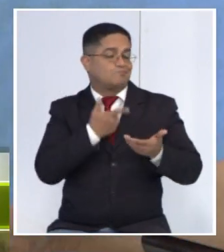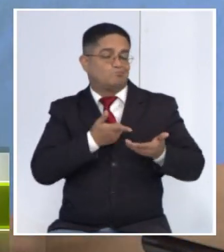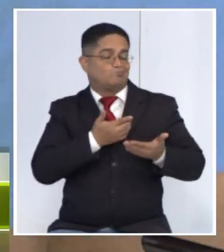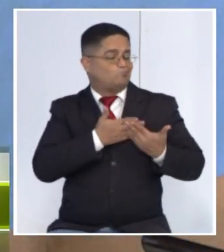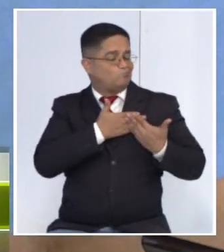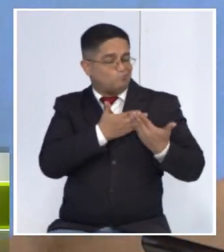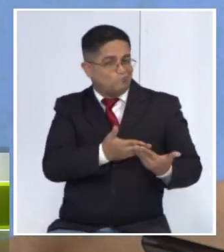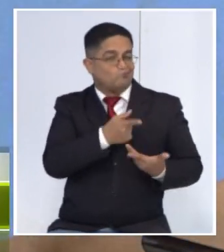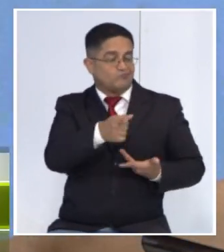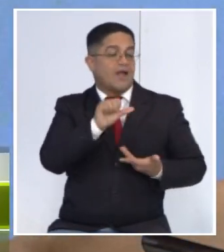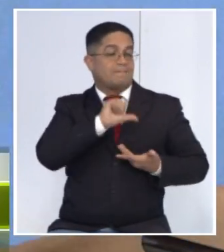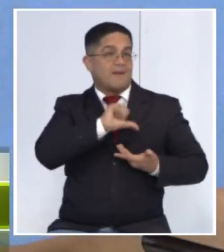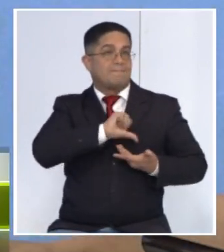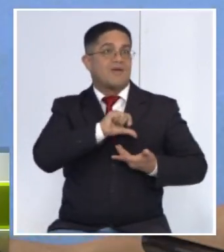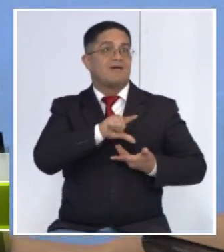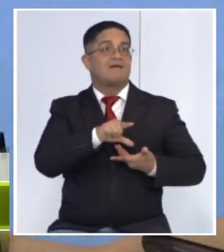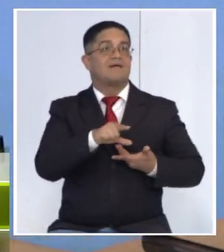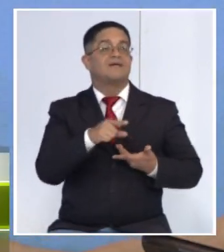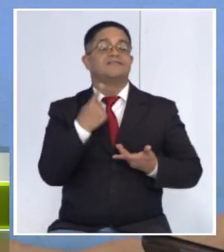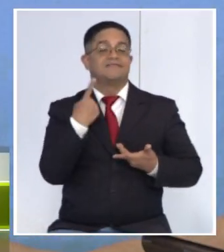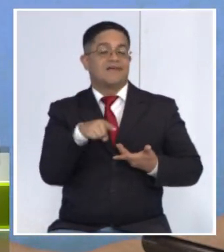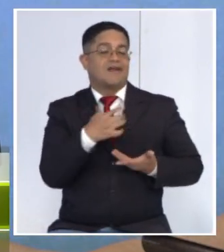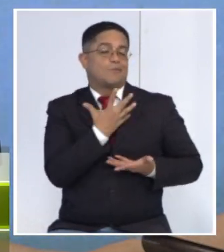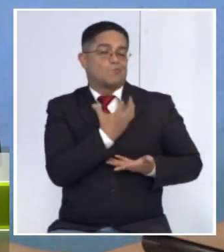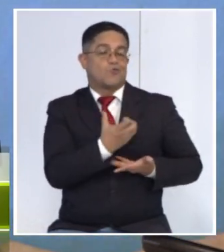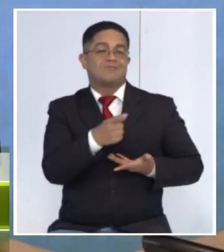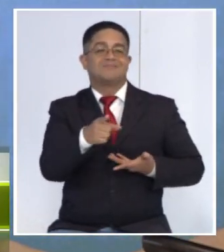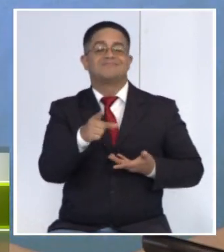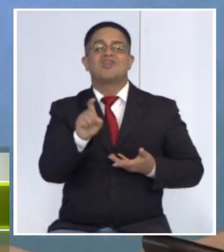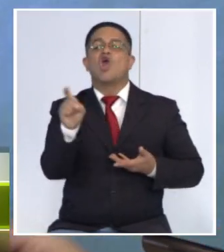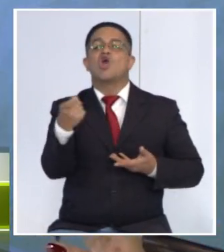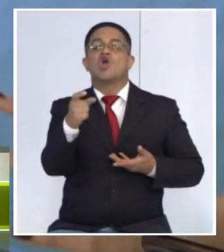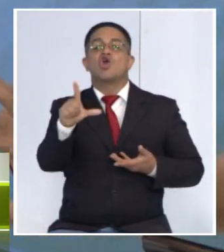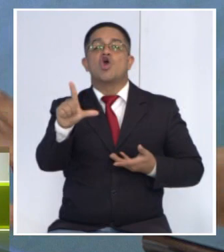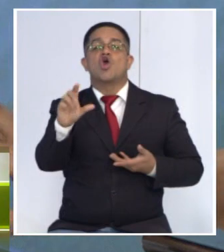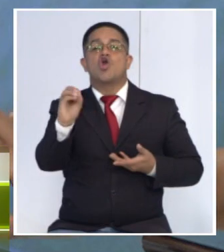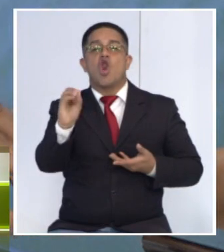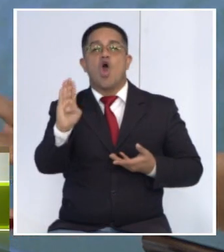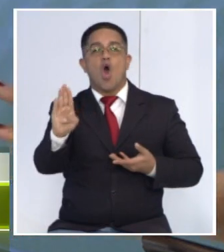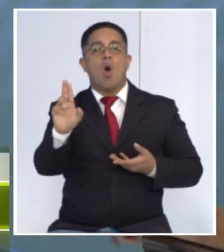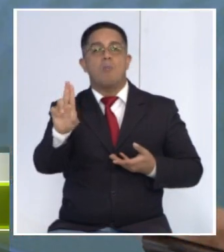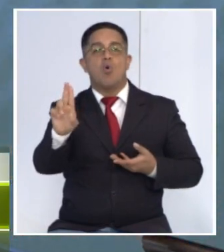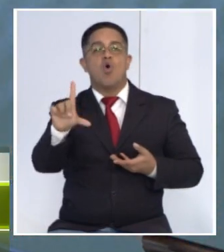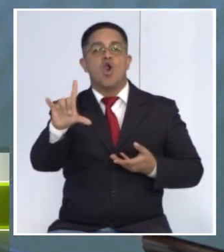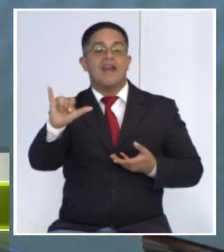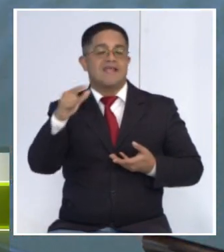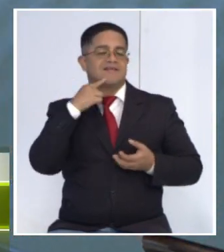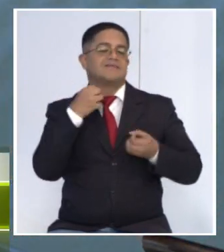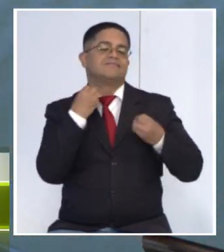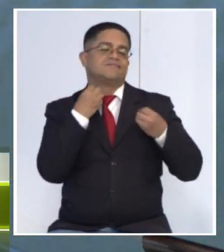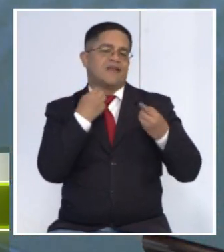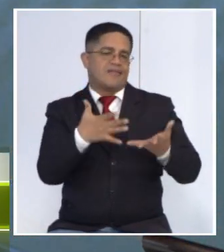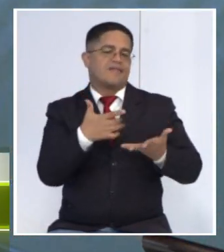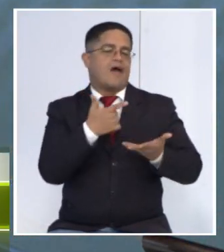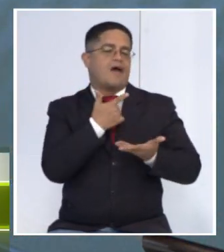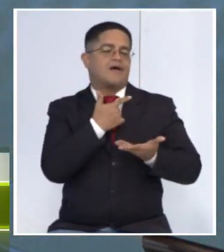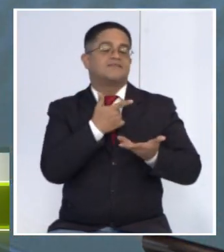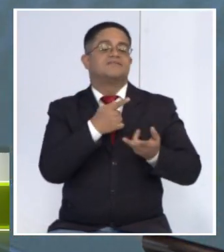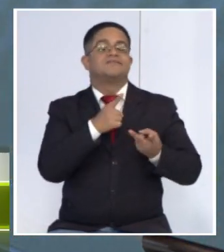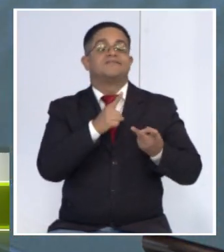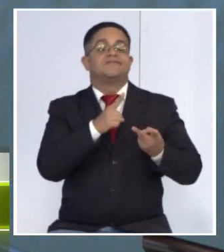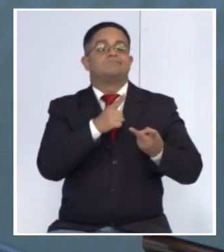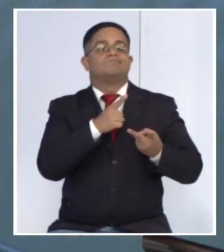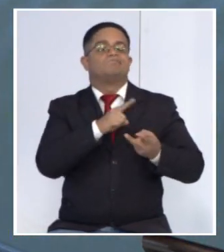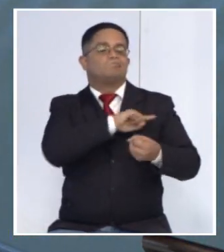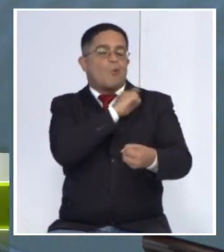bebés. Tiene una gran carga de inmunoglobulinas. Eso quiere decir que le está dando inmunidad a nuestro bebé y lo está protegiendo de todas